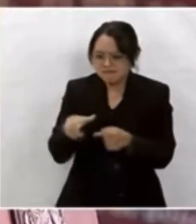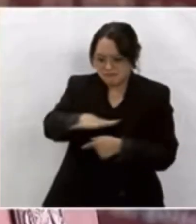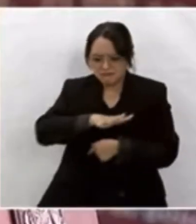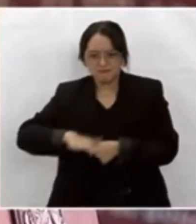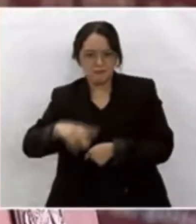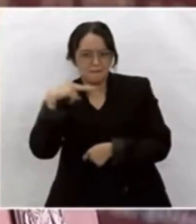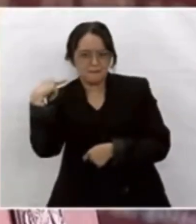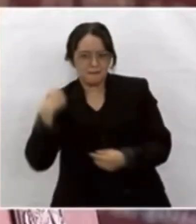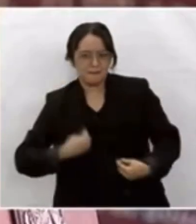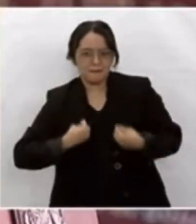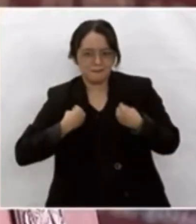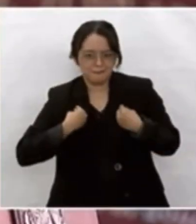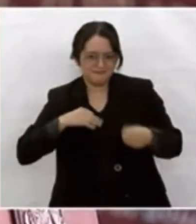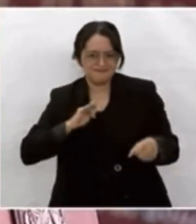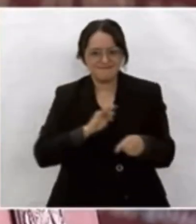puerto